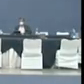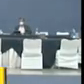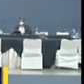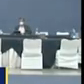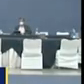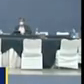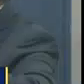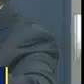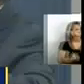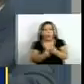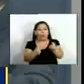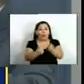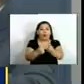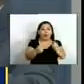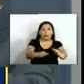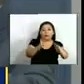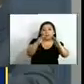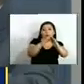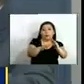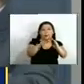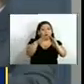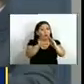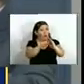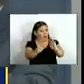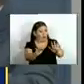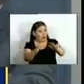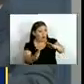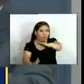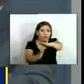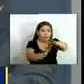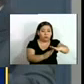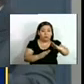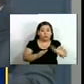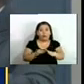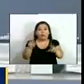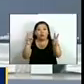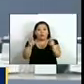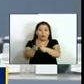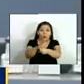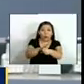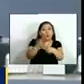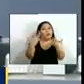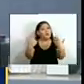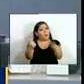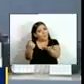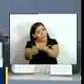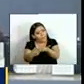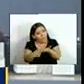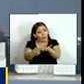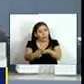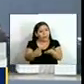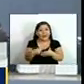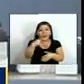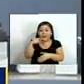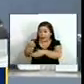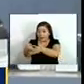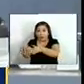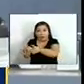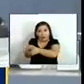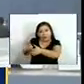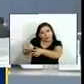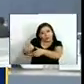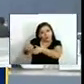un nuevo estado de excepción para intentar frenar el coronavirus. Hoy concluyó la ronda de discusiones entre diputados de la